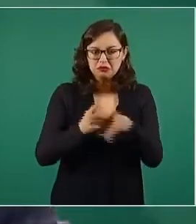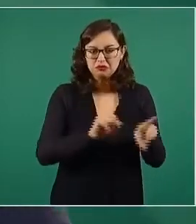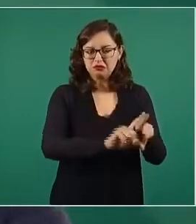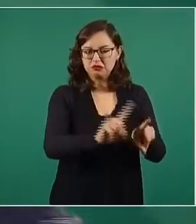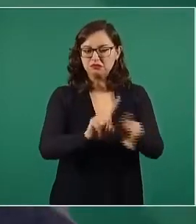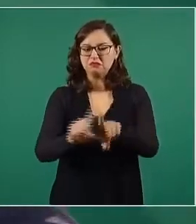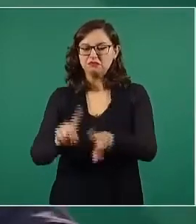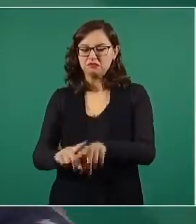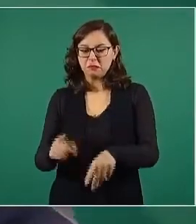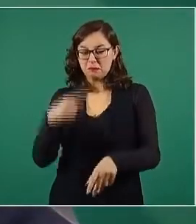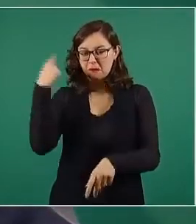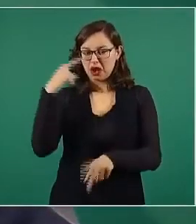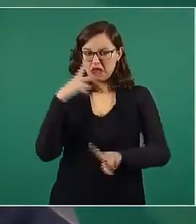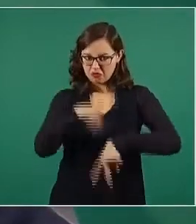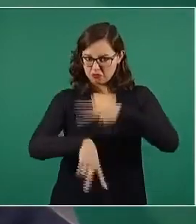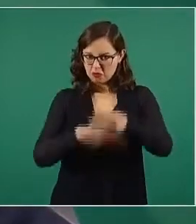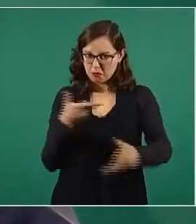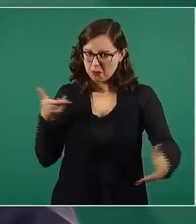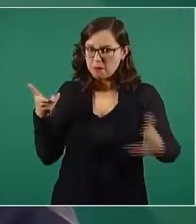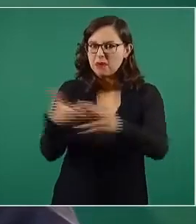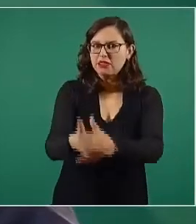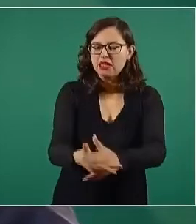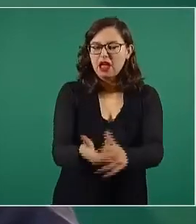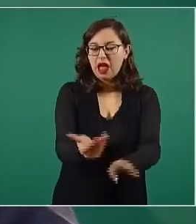que van a usar,